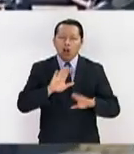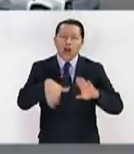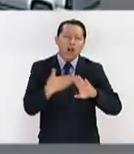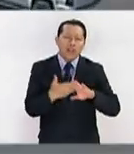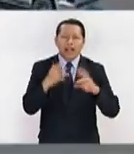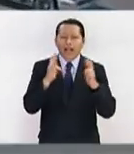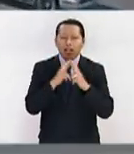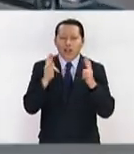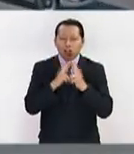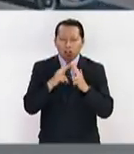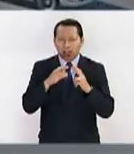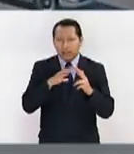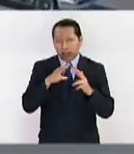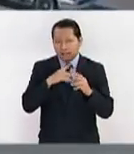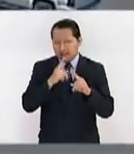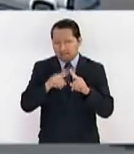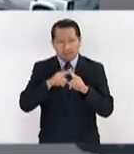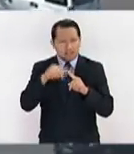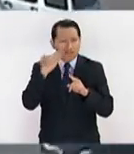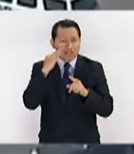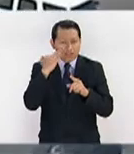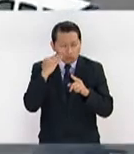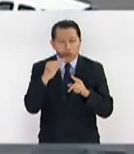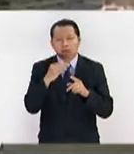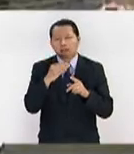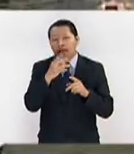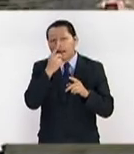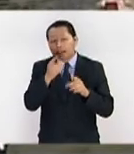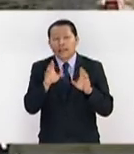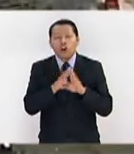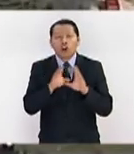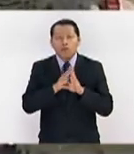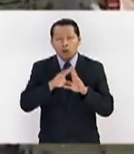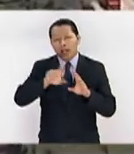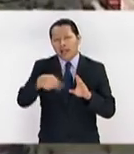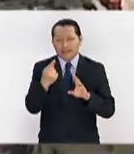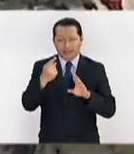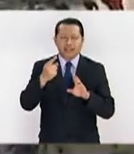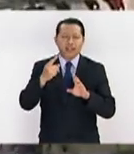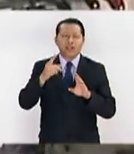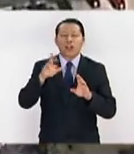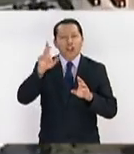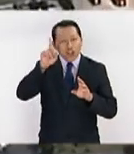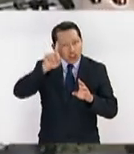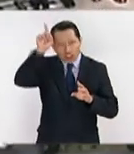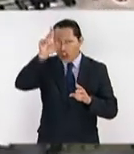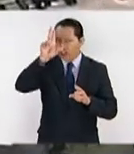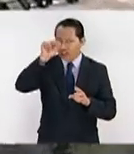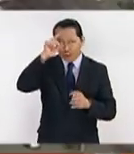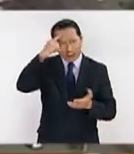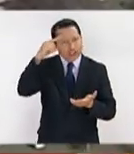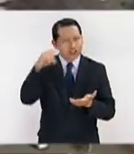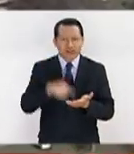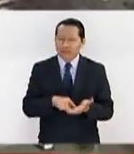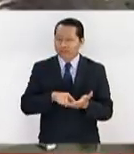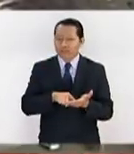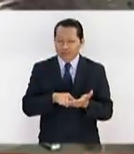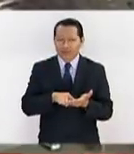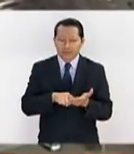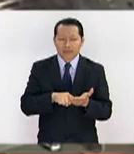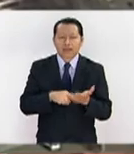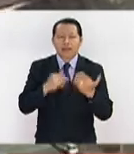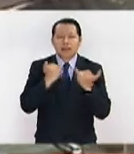En varios de sus escritos en Facebook se confesaba como ateo y describía a la gente que seguía alguna religión